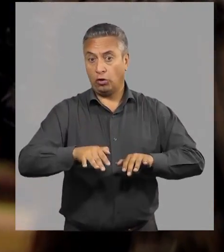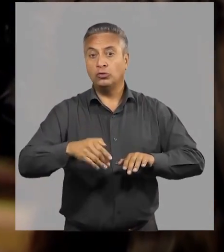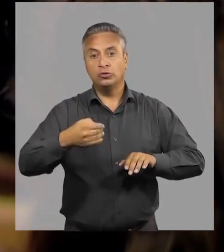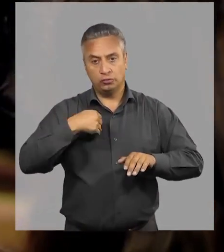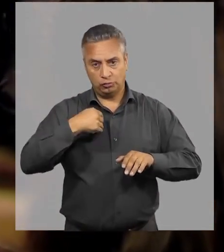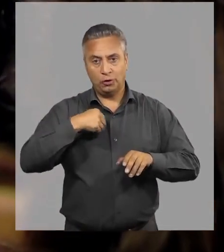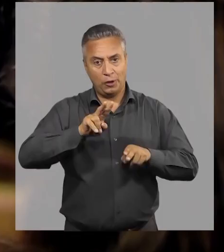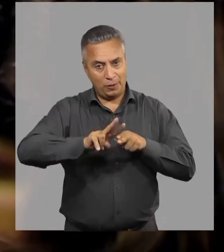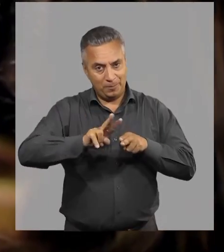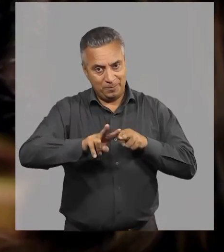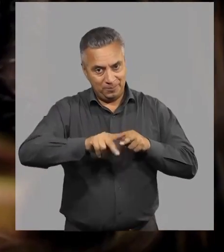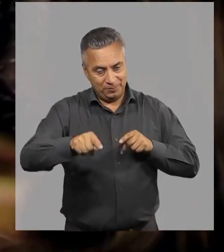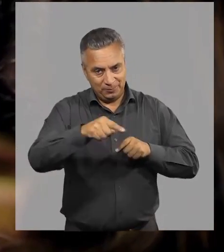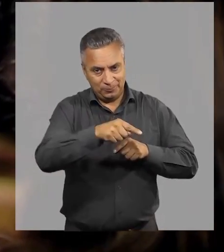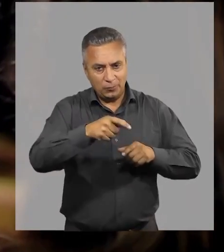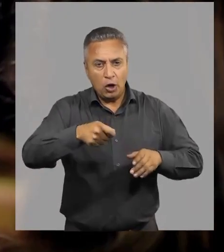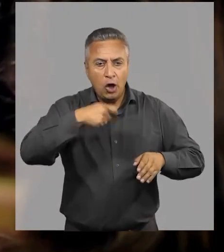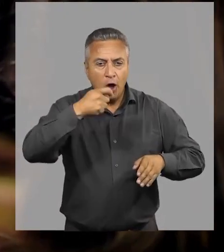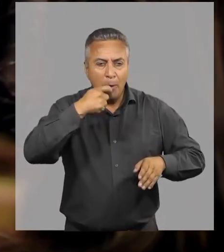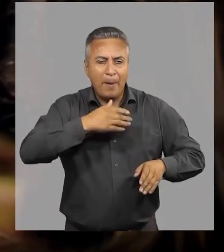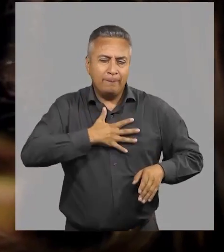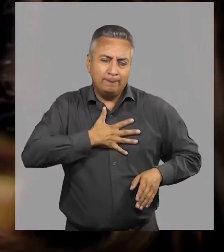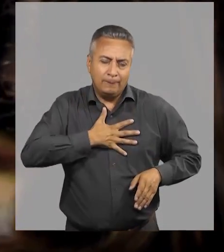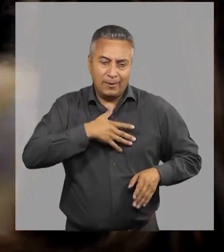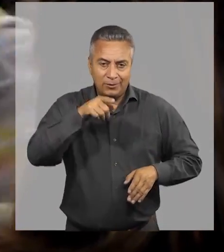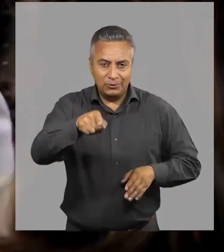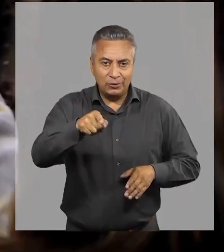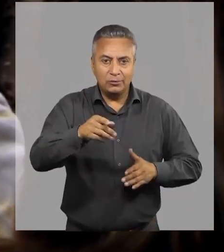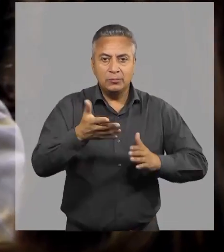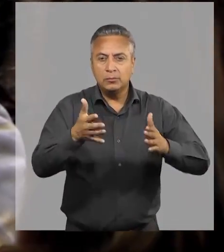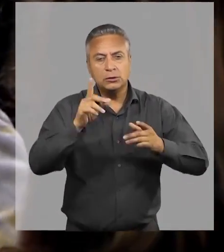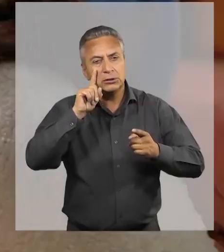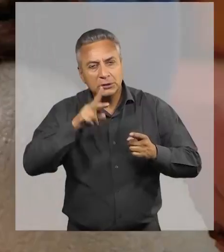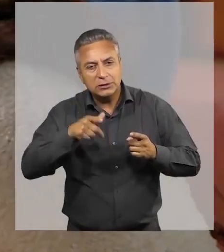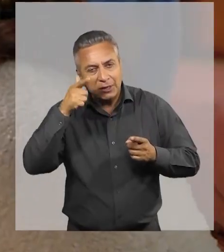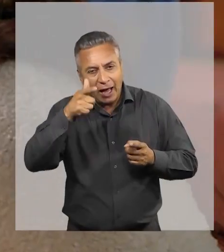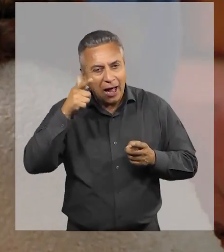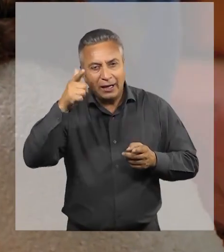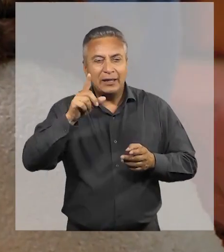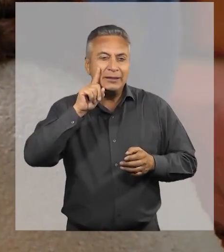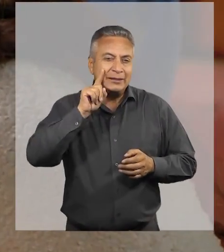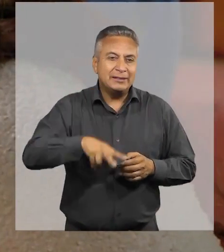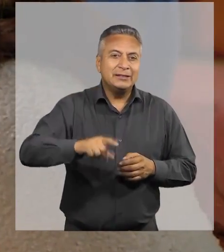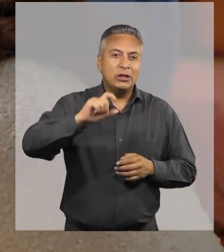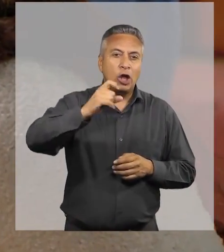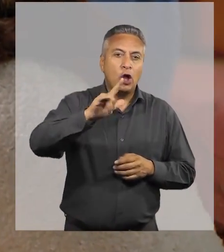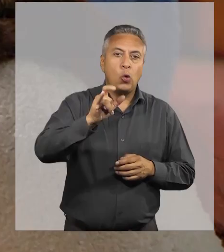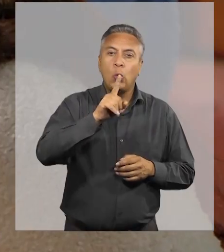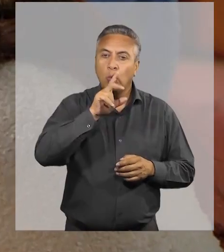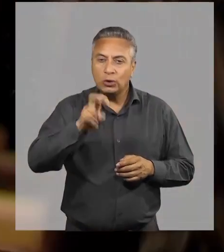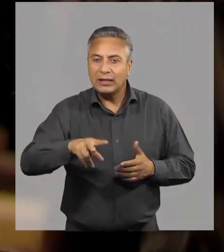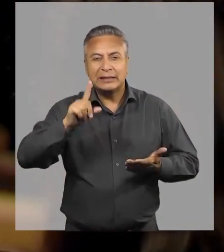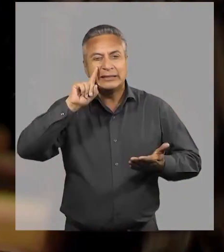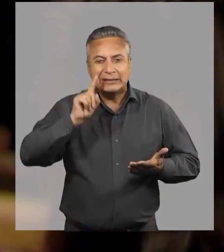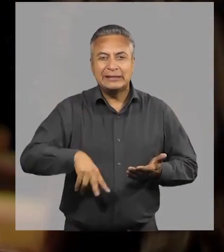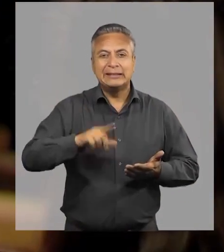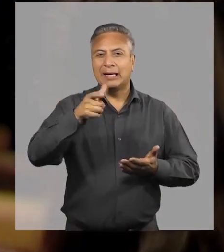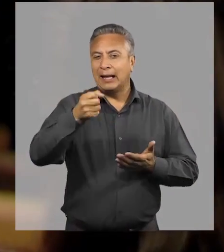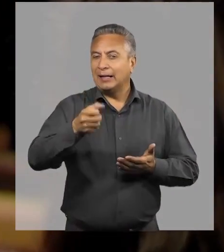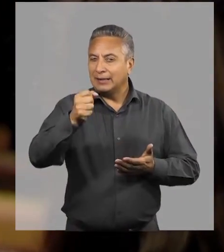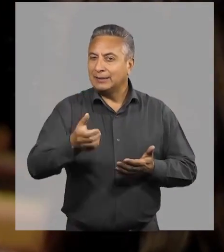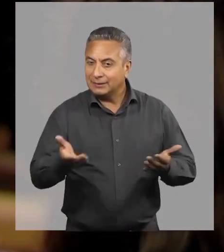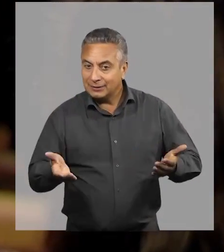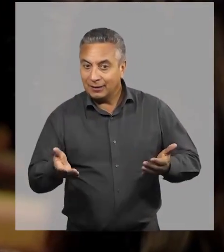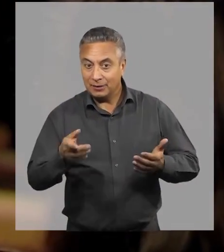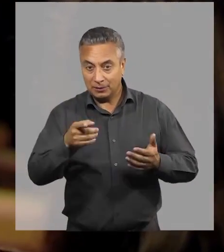mientras tanto yo te preparo una comidita que te guste solo a ti. Algo sin carne, sin gluten, sin